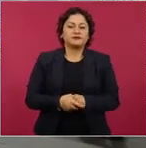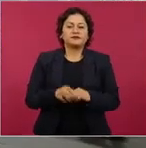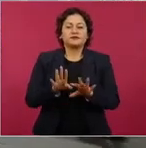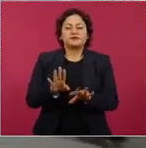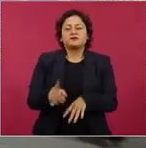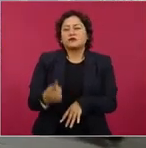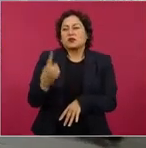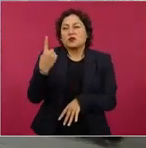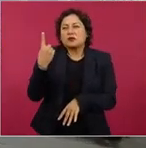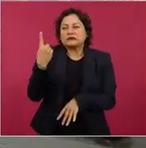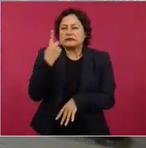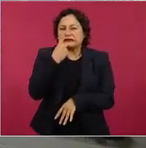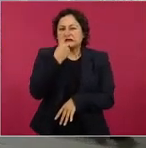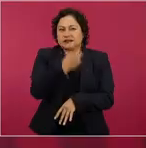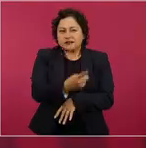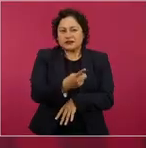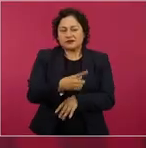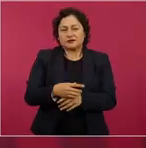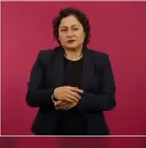mucho coraje